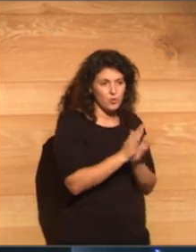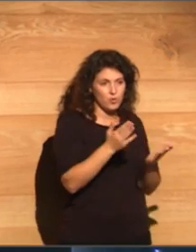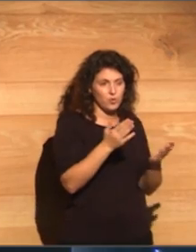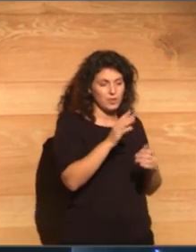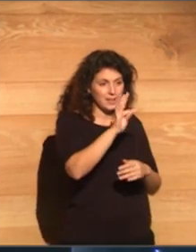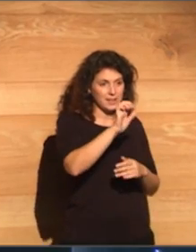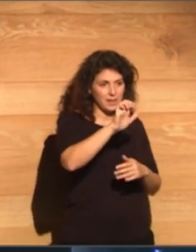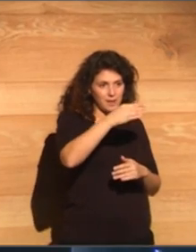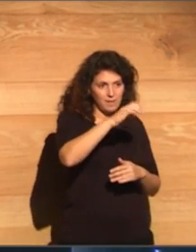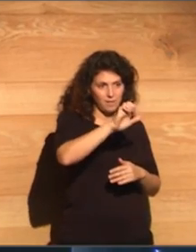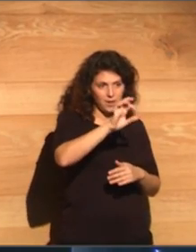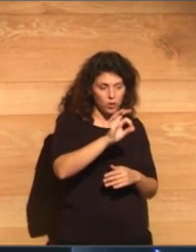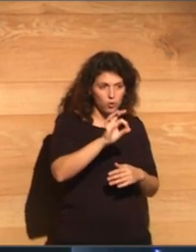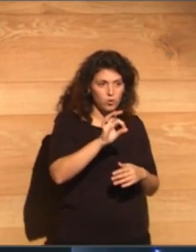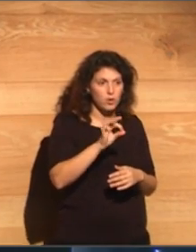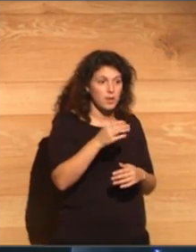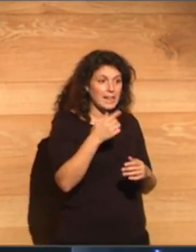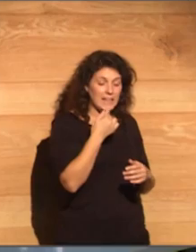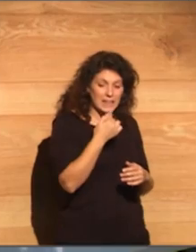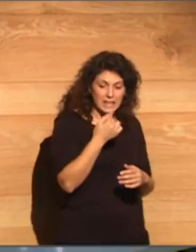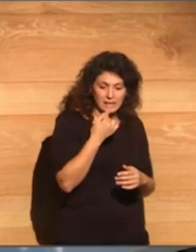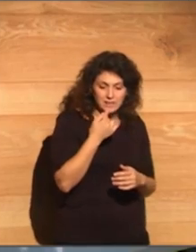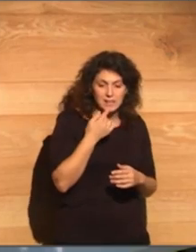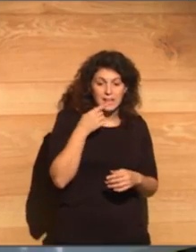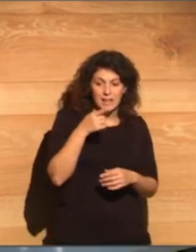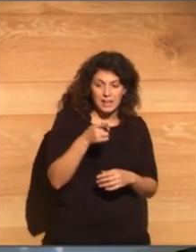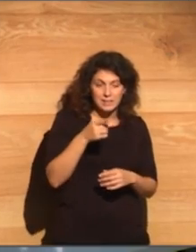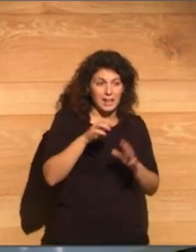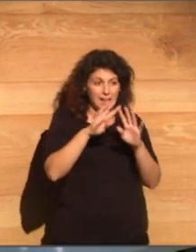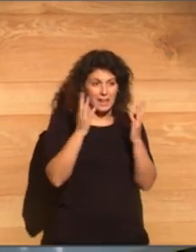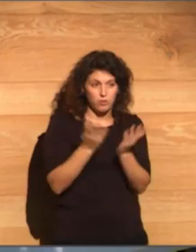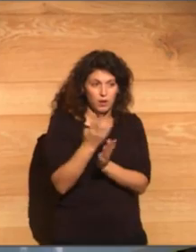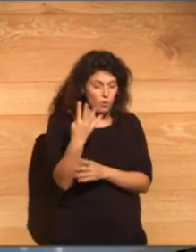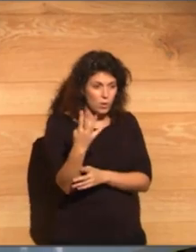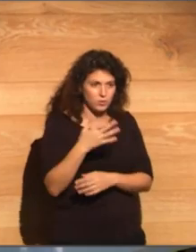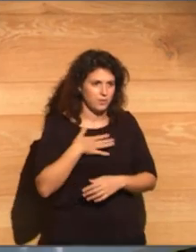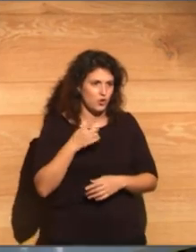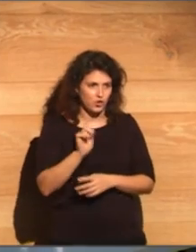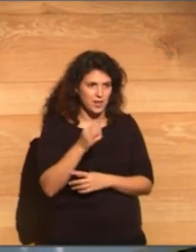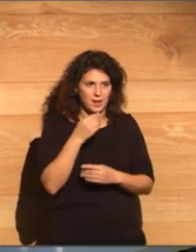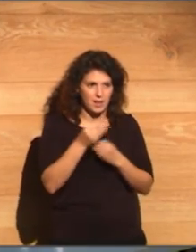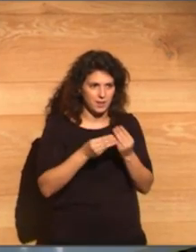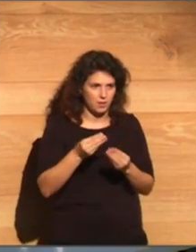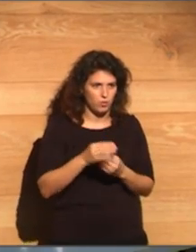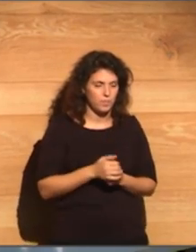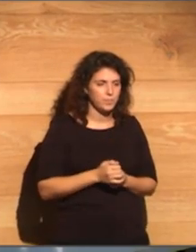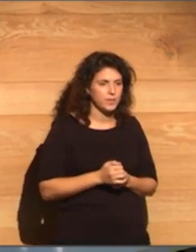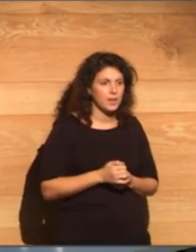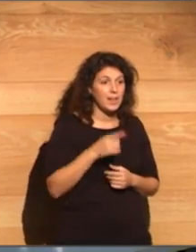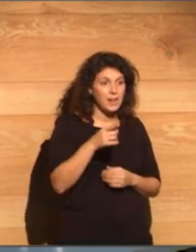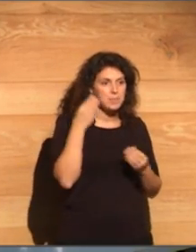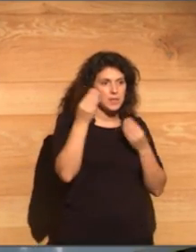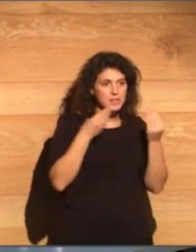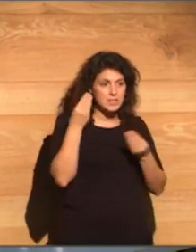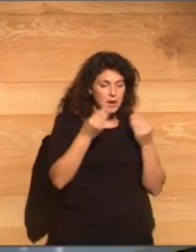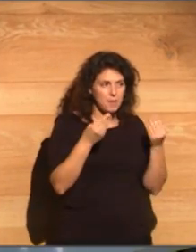fin, le perseguía para hacer Las edades de Lulú, y no quería realmente que hiciera ese Nacional 4, ¿no? Ese sobre el dinero de Rusia. Y él consideraba, o